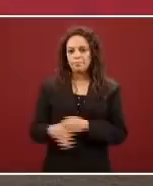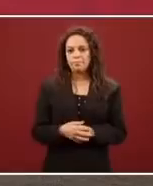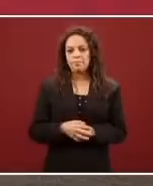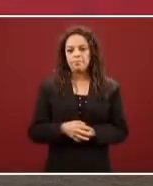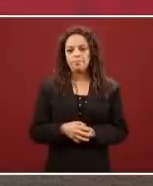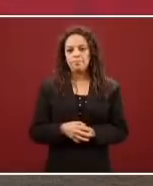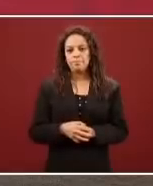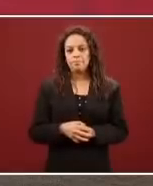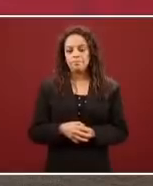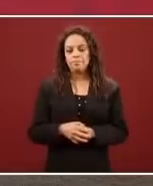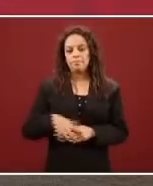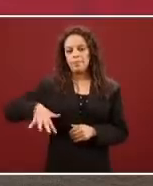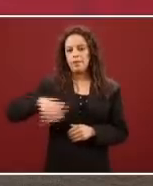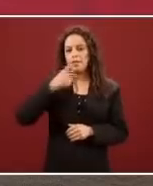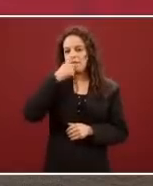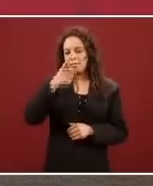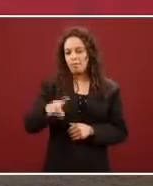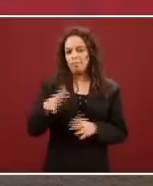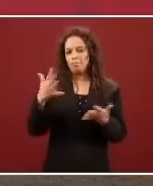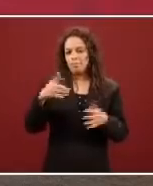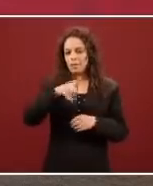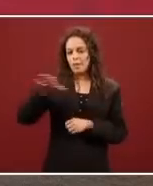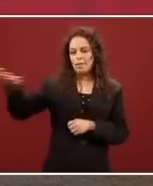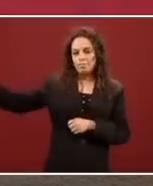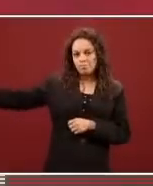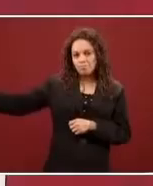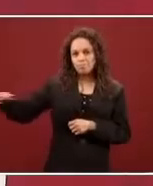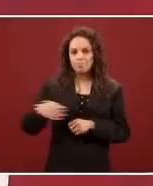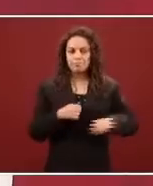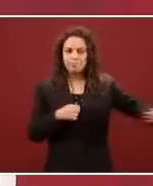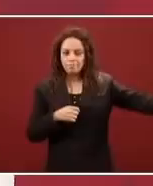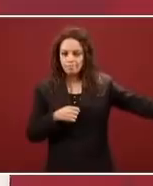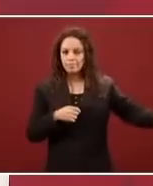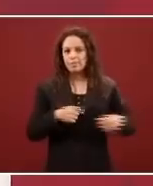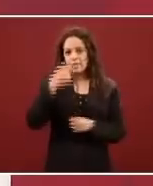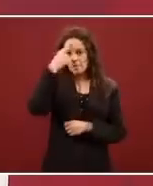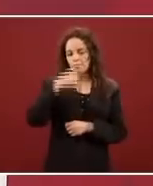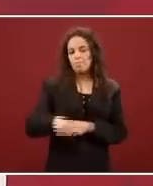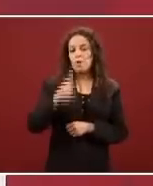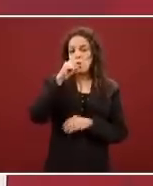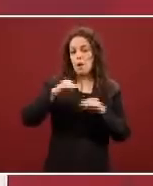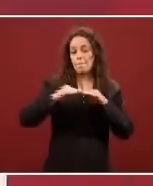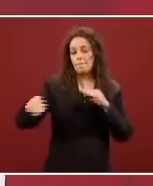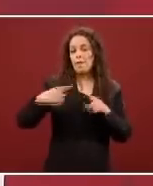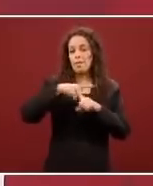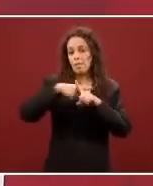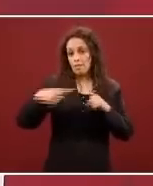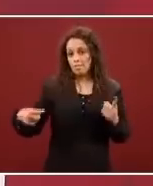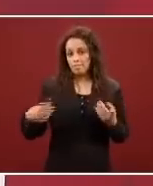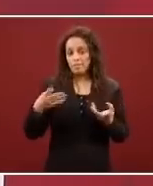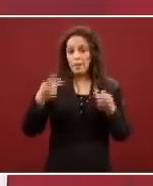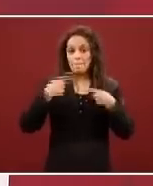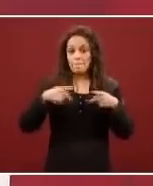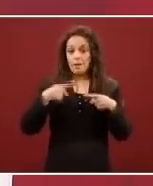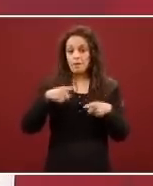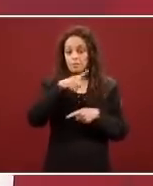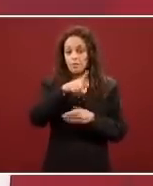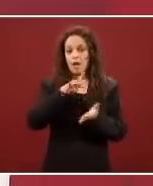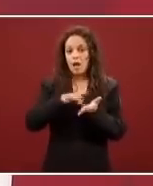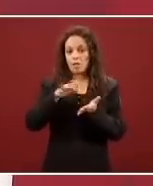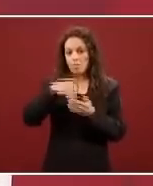los dos brazos para estar a metro y medio. Las personas que nos apoyan en la distribución del